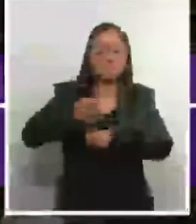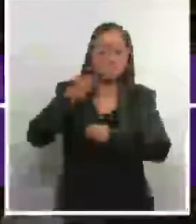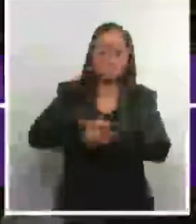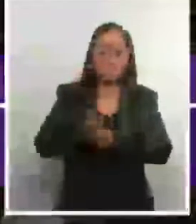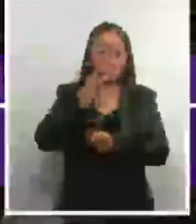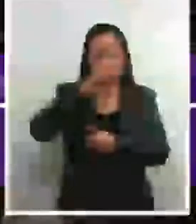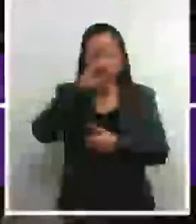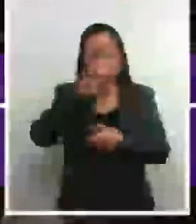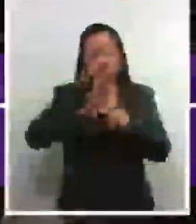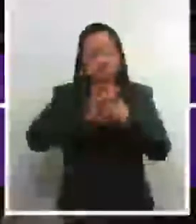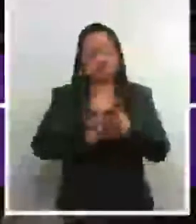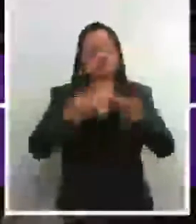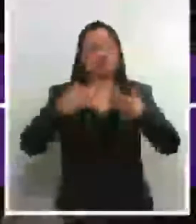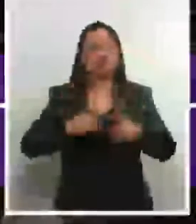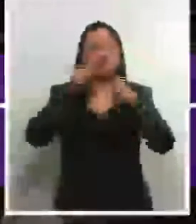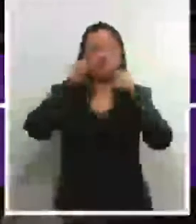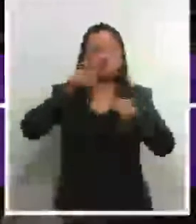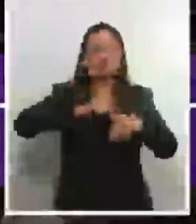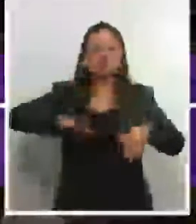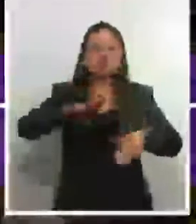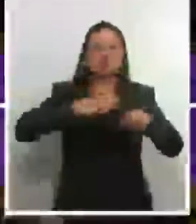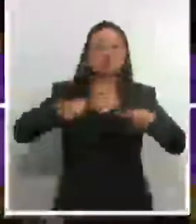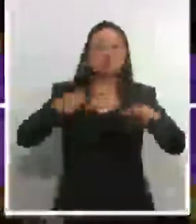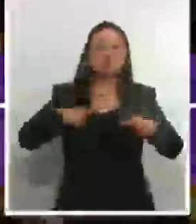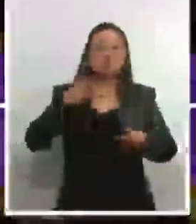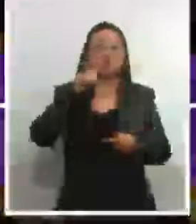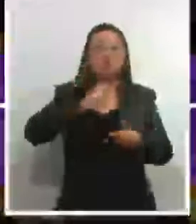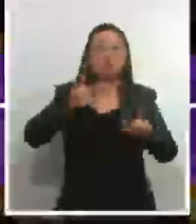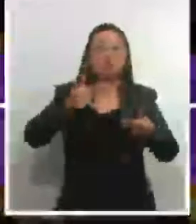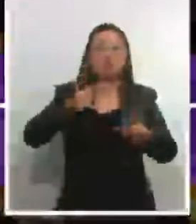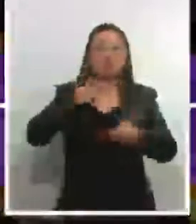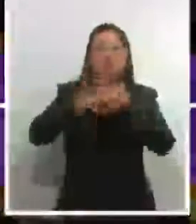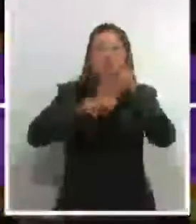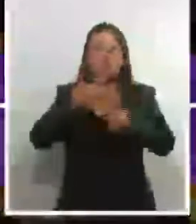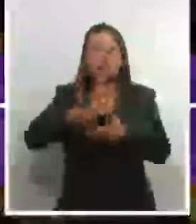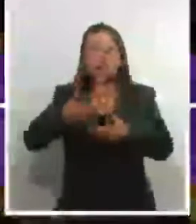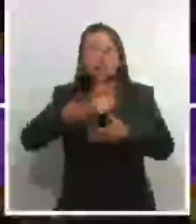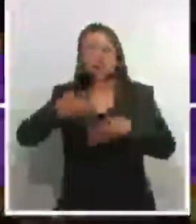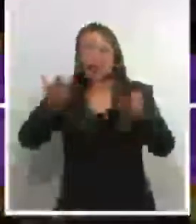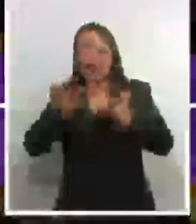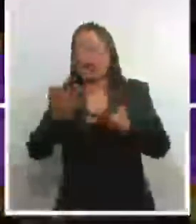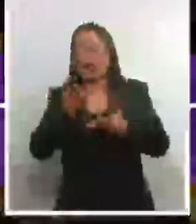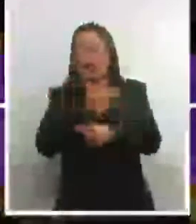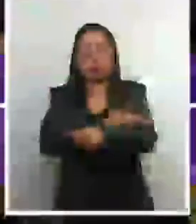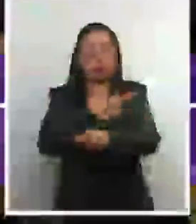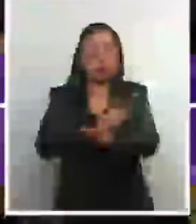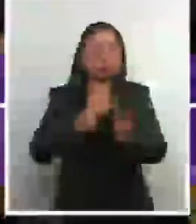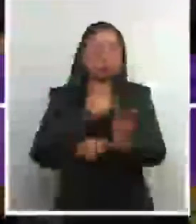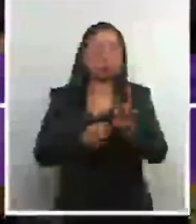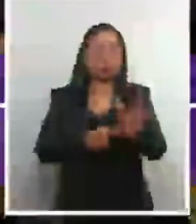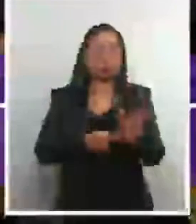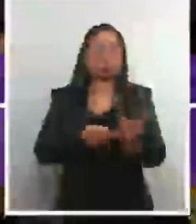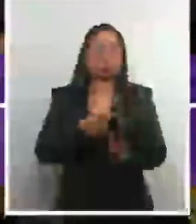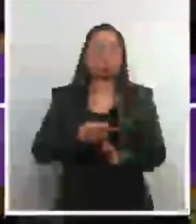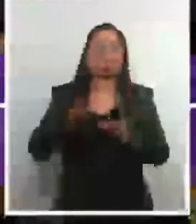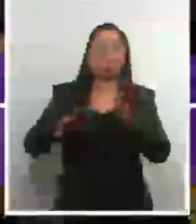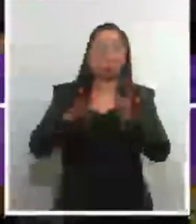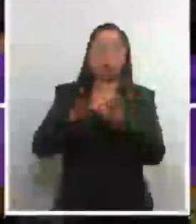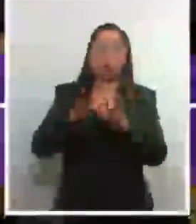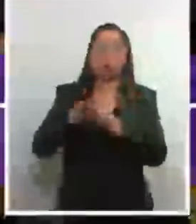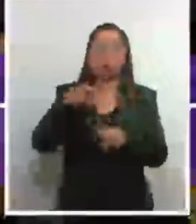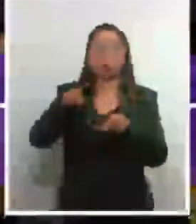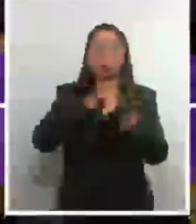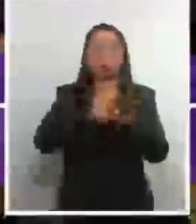delito, la atención a las personas, la transparencia en sus procedimientos y actuaciones, la garantía del ejercicio